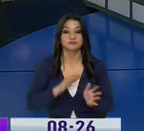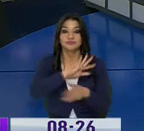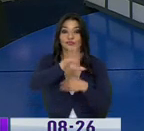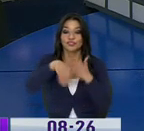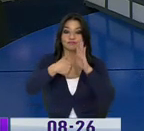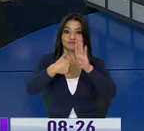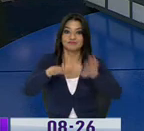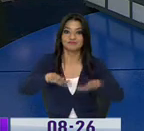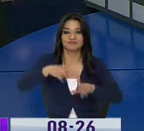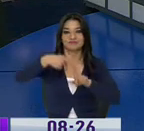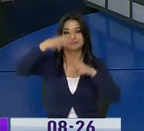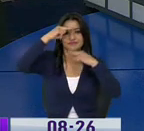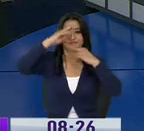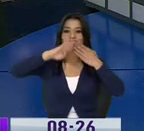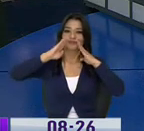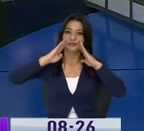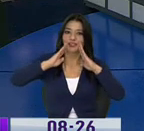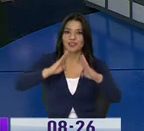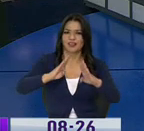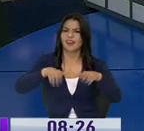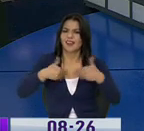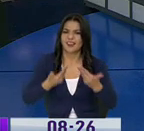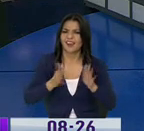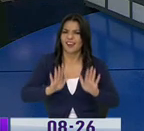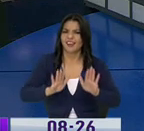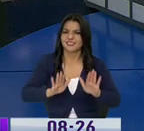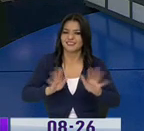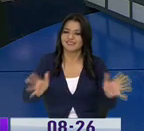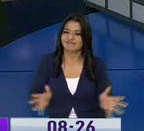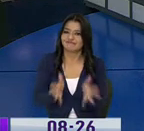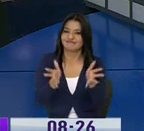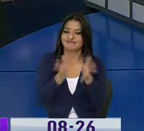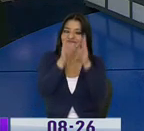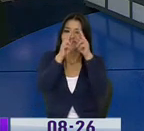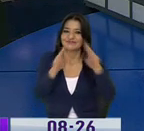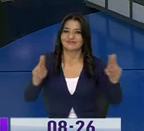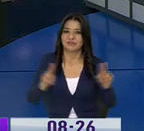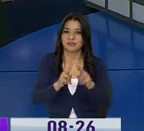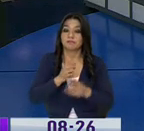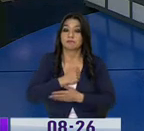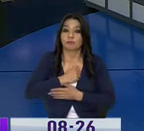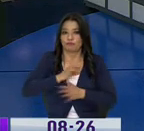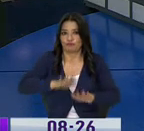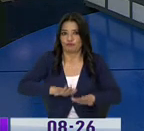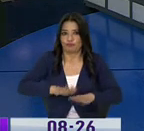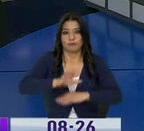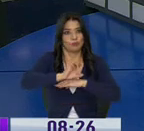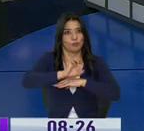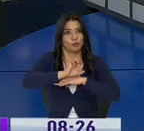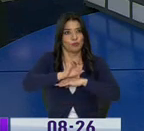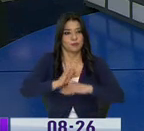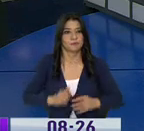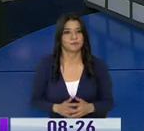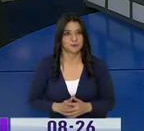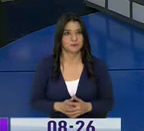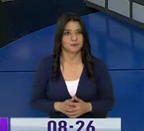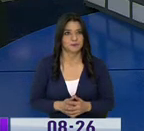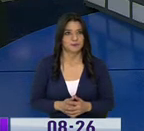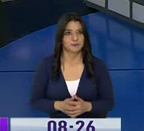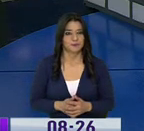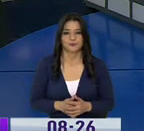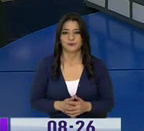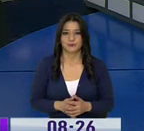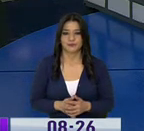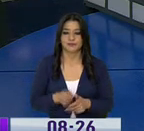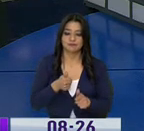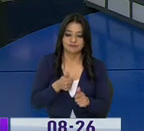tenemos en el primer noticiero de la comunidad, lleno de este sabor de Navidad, muy propio de nuestra tierra, ¿no? Sí, ya va llegando, más bien se